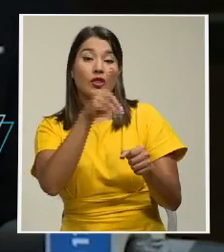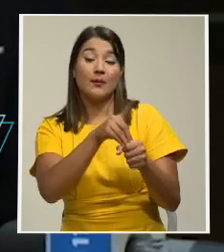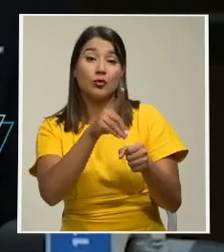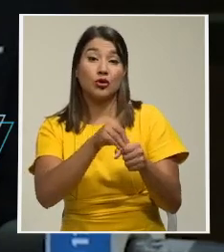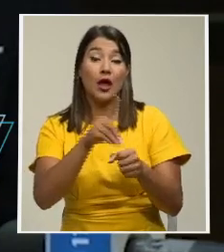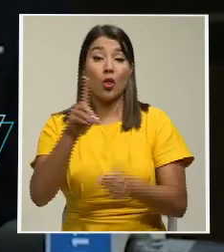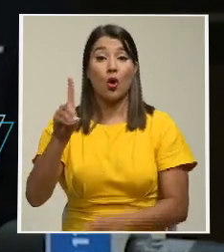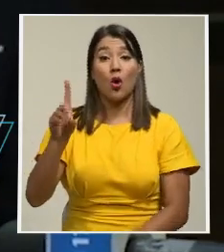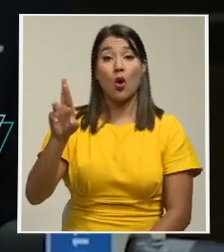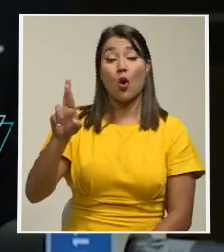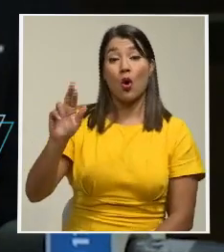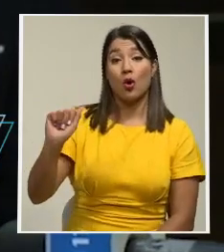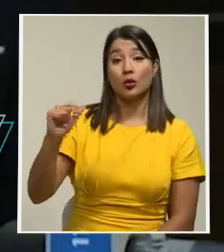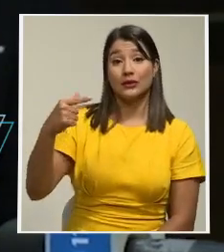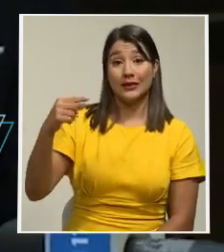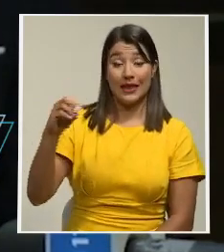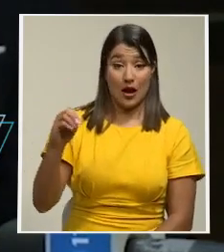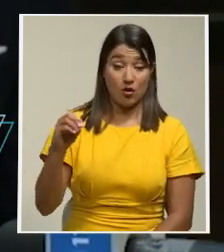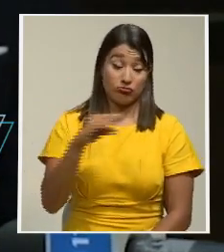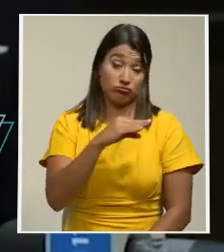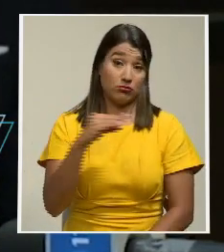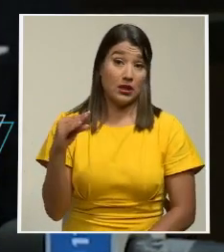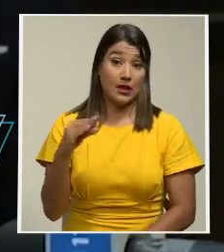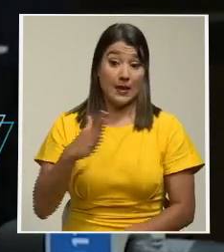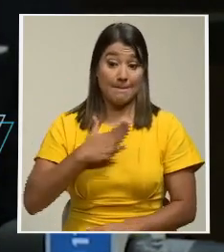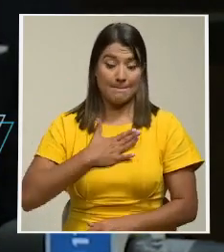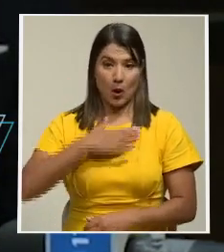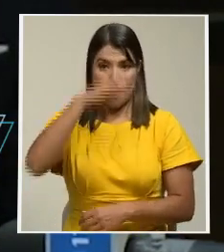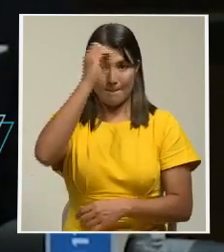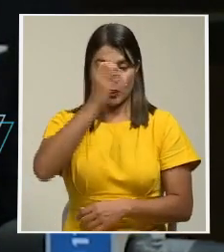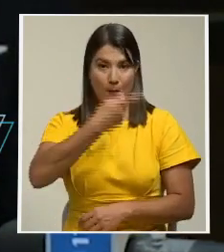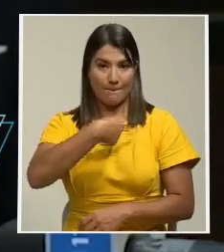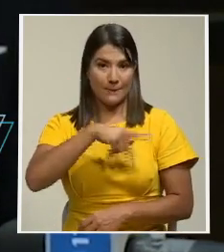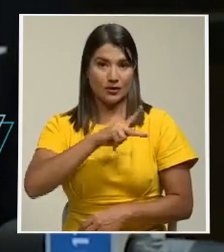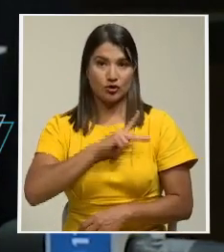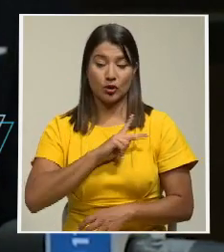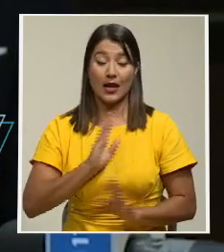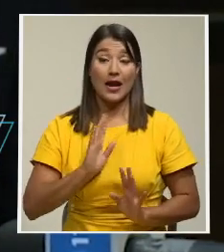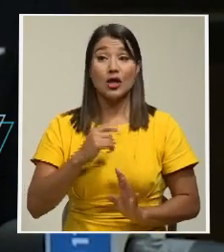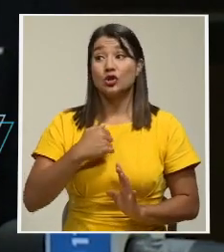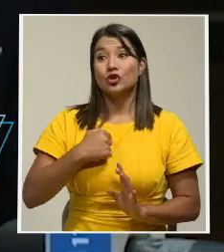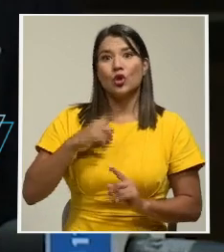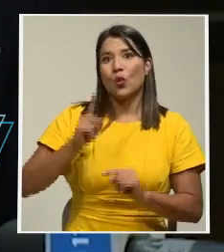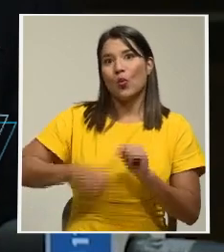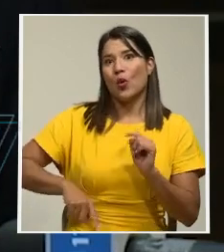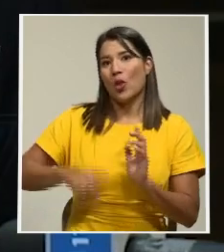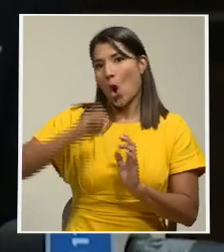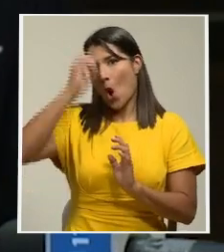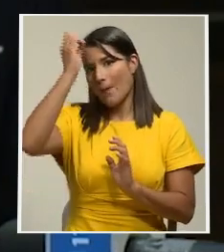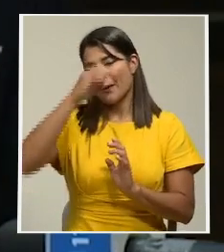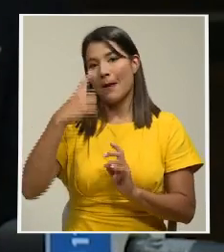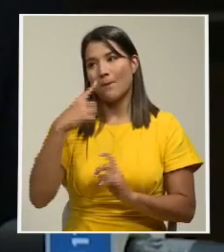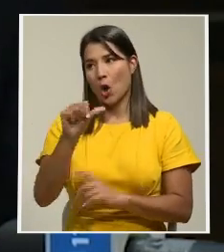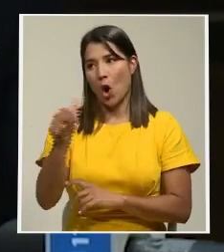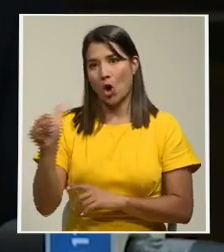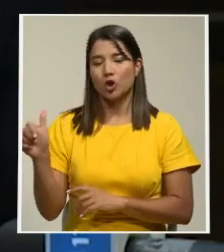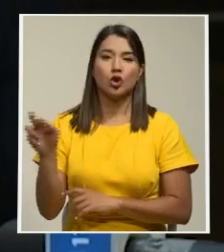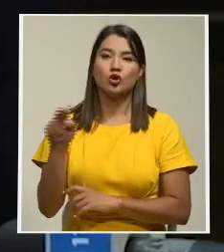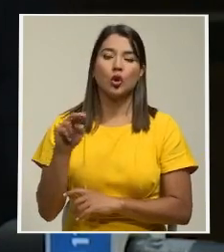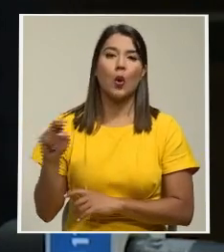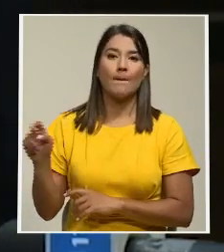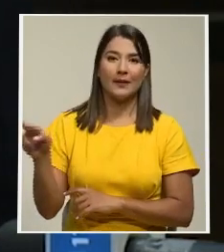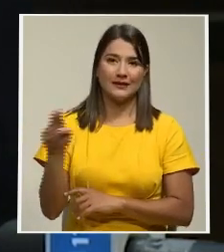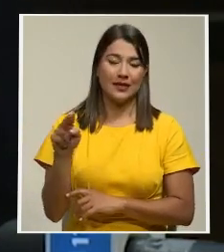don Dragos, y por lo menos a título personal, no puedo hablar por los demás miembros, puesto que esto no tiene nada que ver